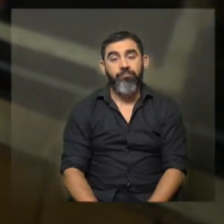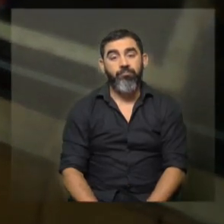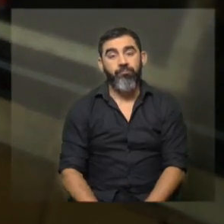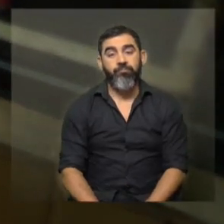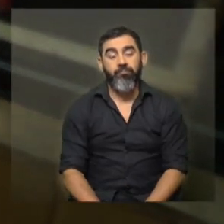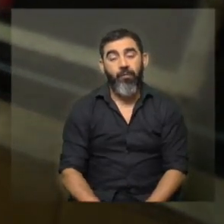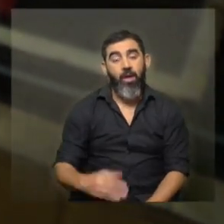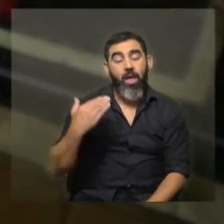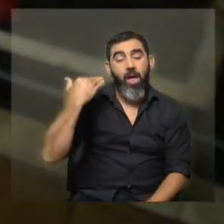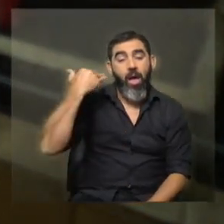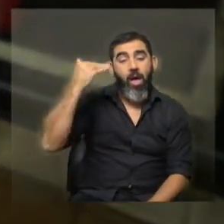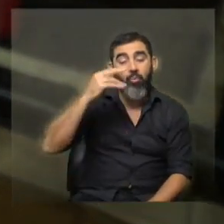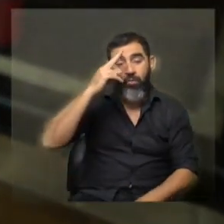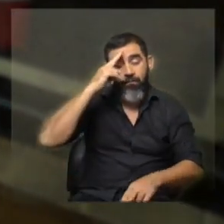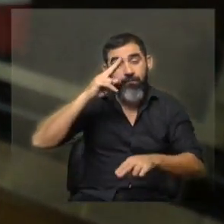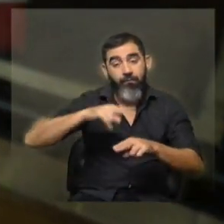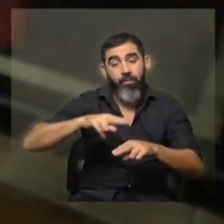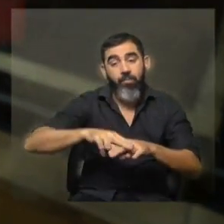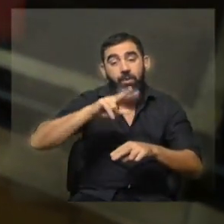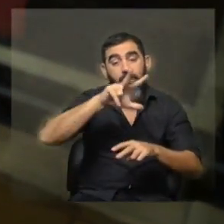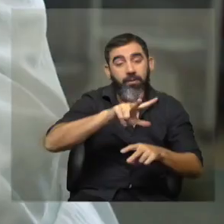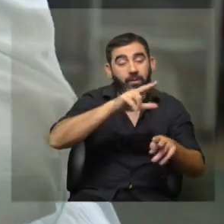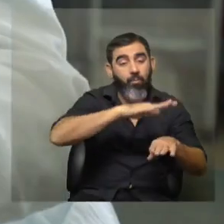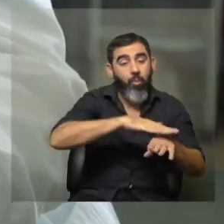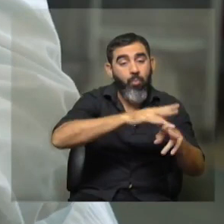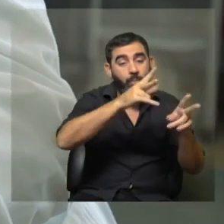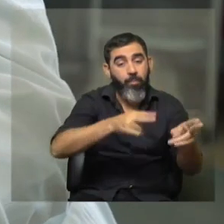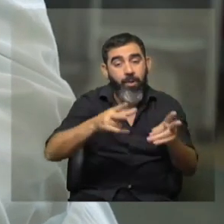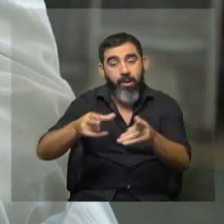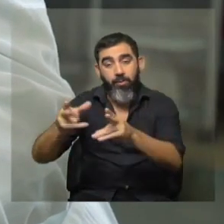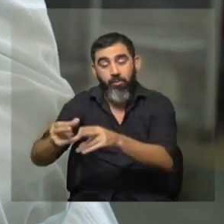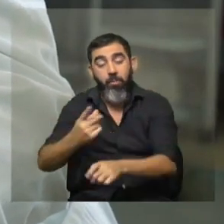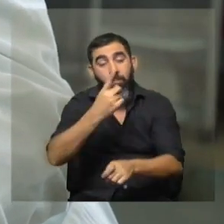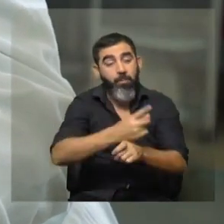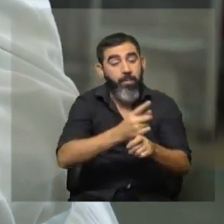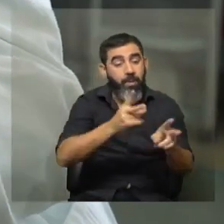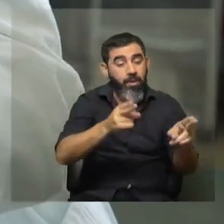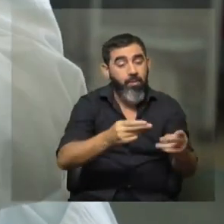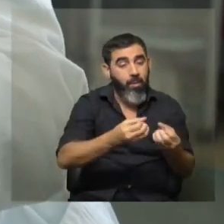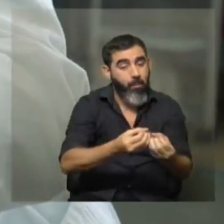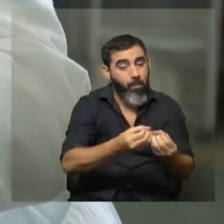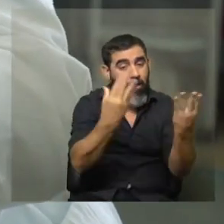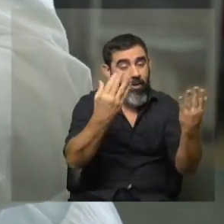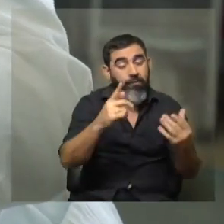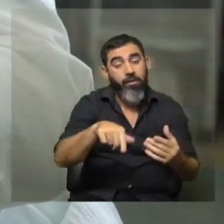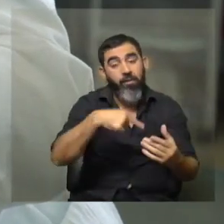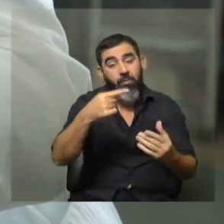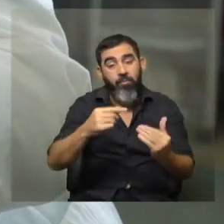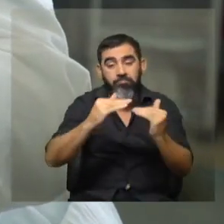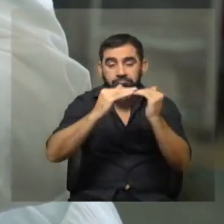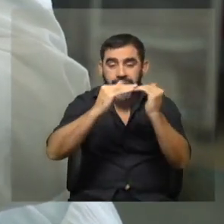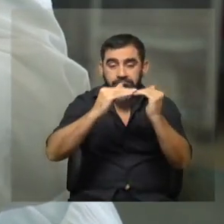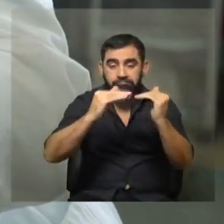En los adultos, esta enfermedad cursa por 3 etapas distintas. La primera etapa, que es la etapa aguda, después pasa por una etapa